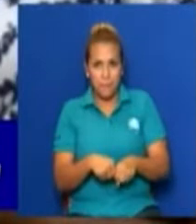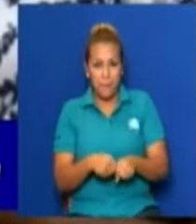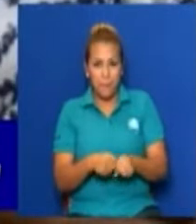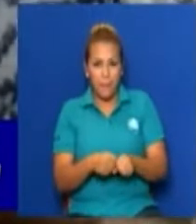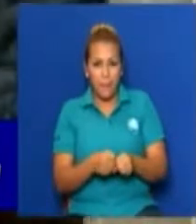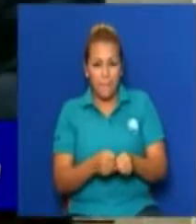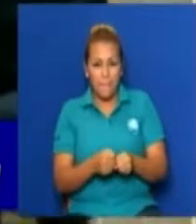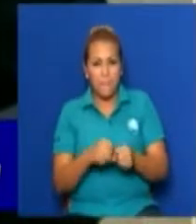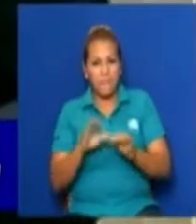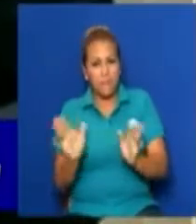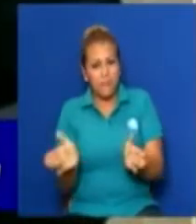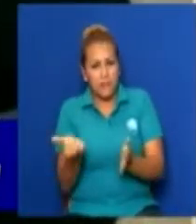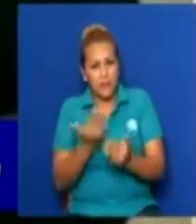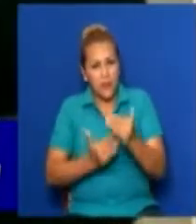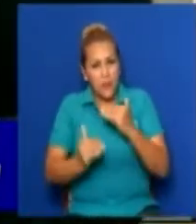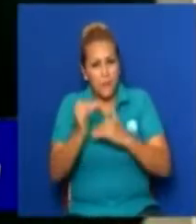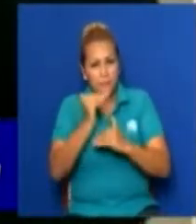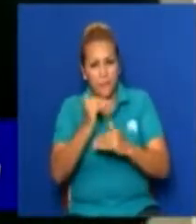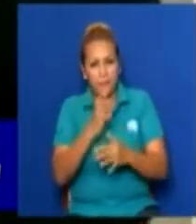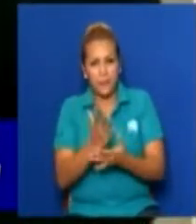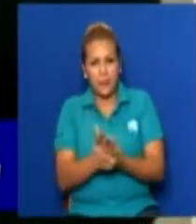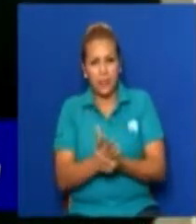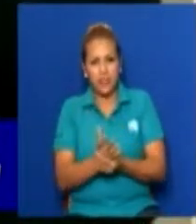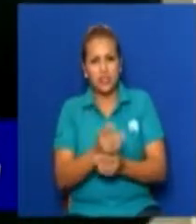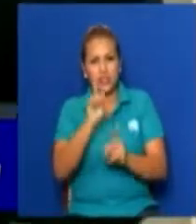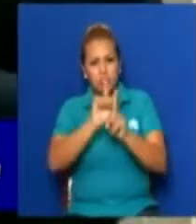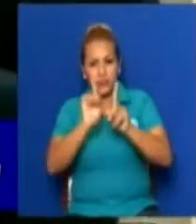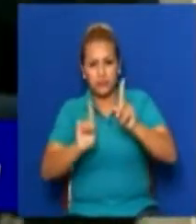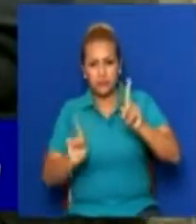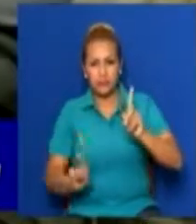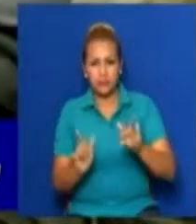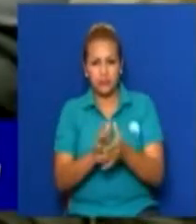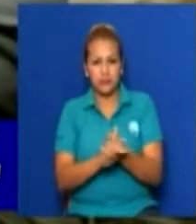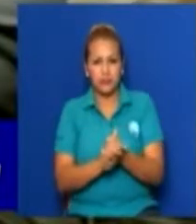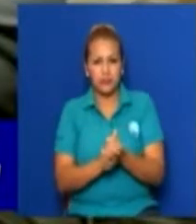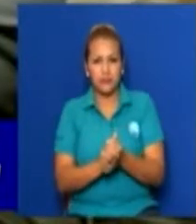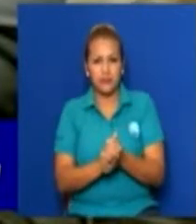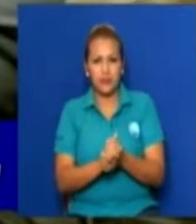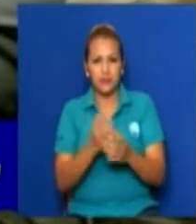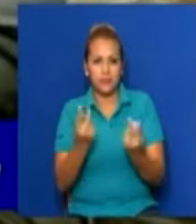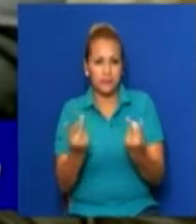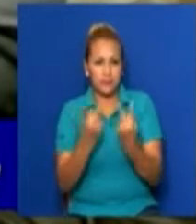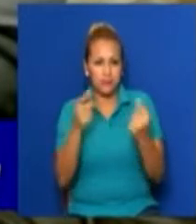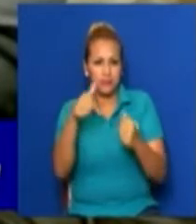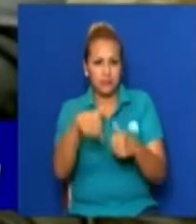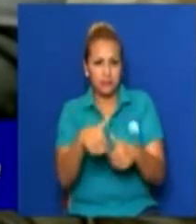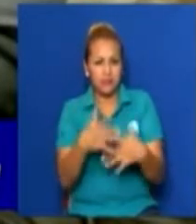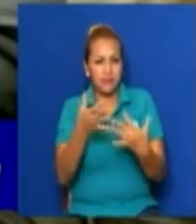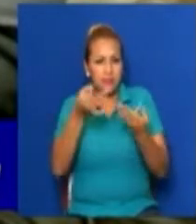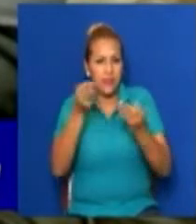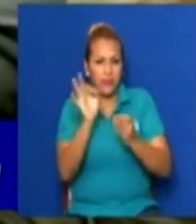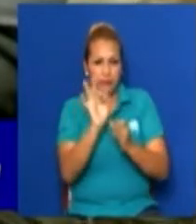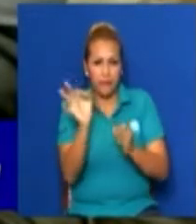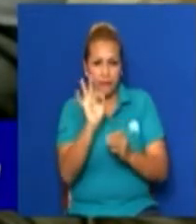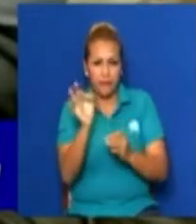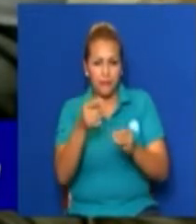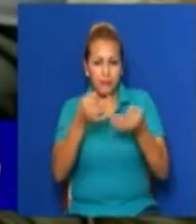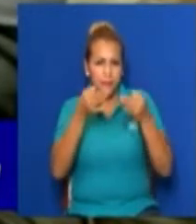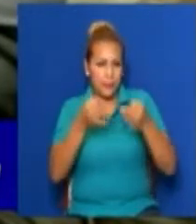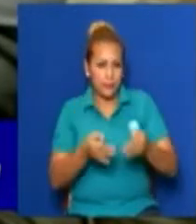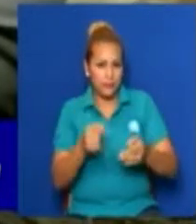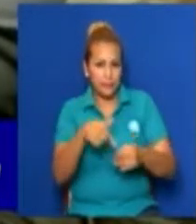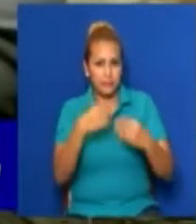de equidad y mejorando la calidad de los trabajos y de